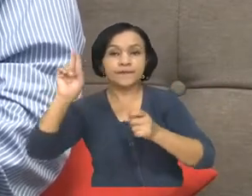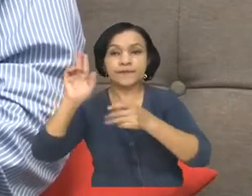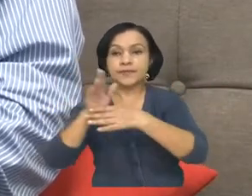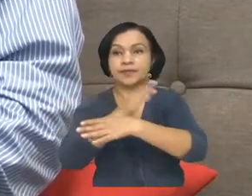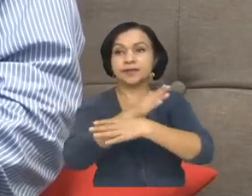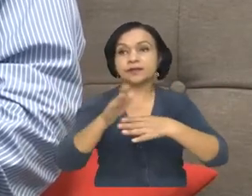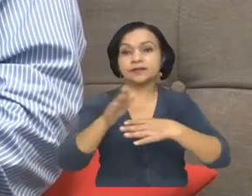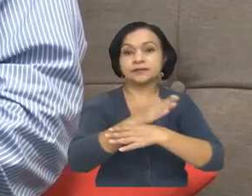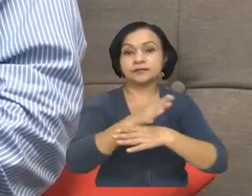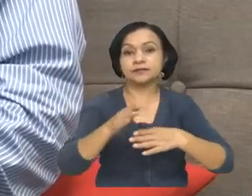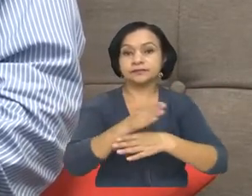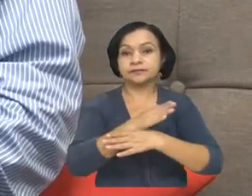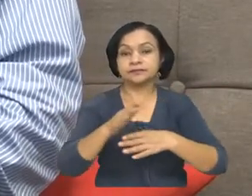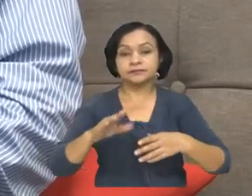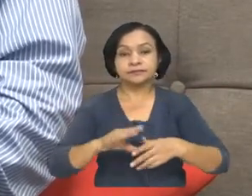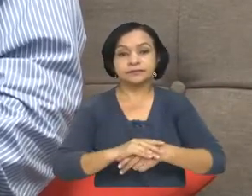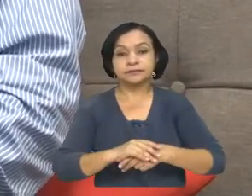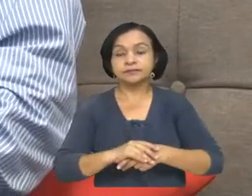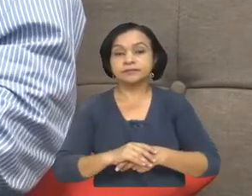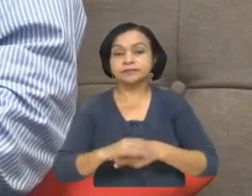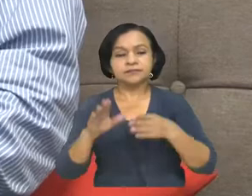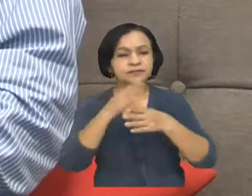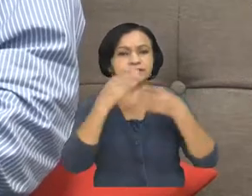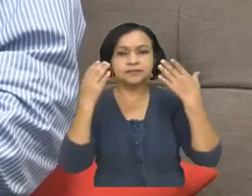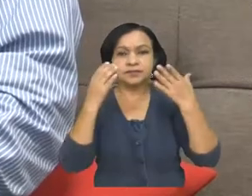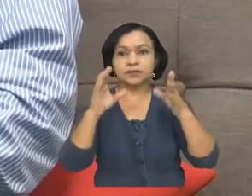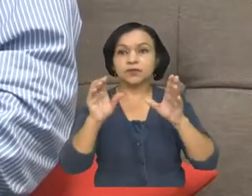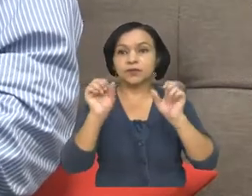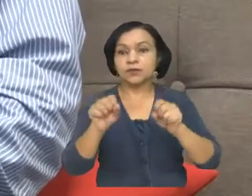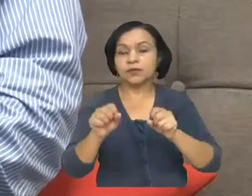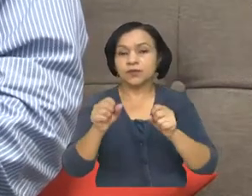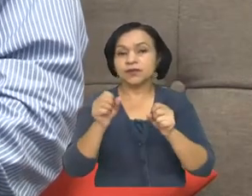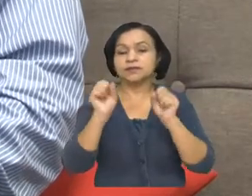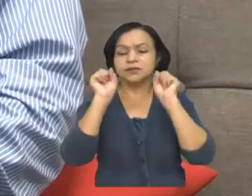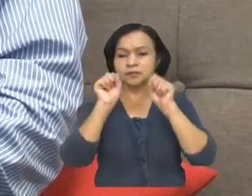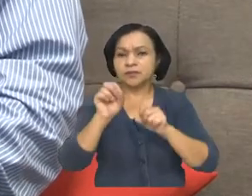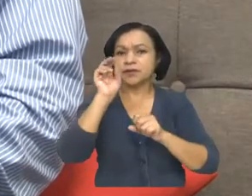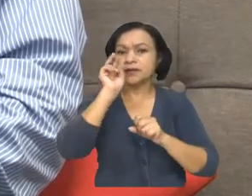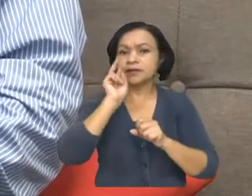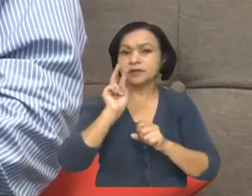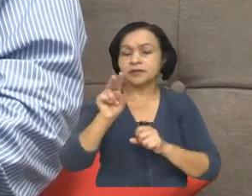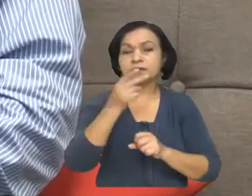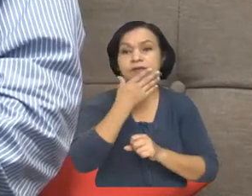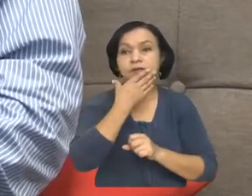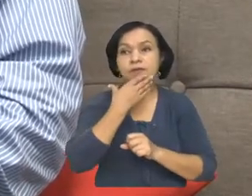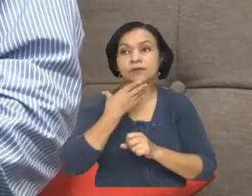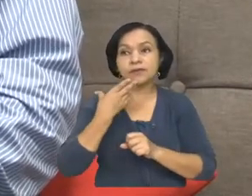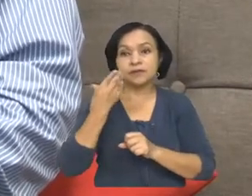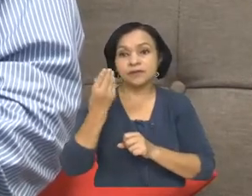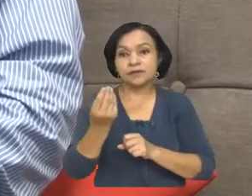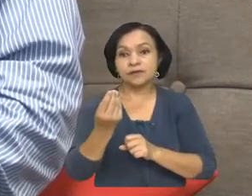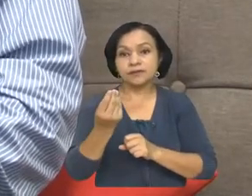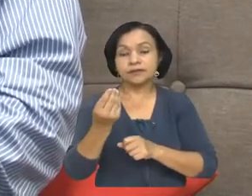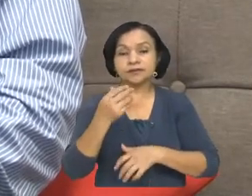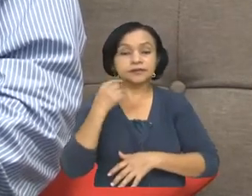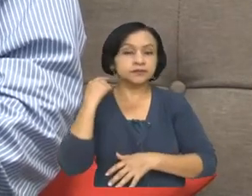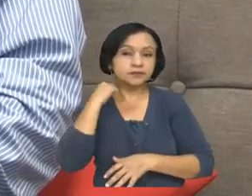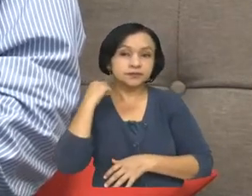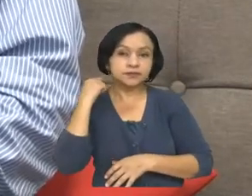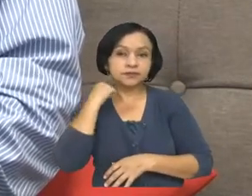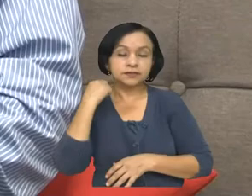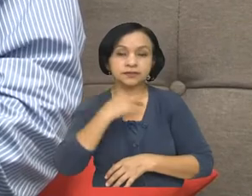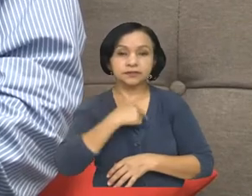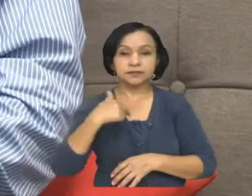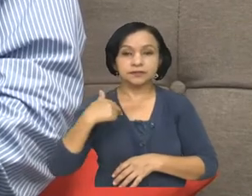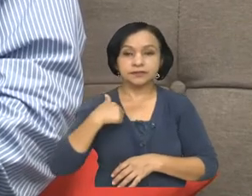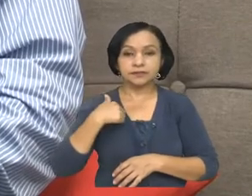tuvo también un par de semanas preso. Entonces era muy común pues que los jóvenes estuviésemos siempre al